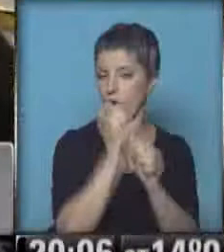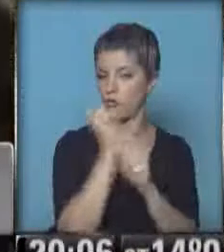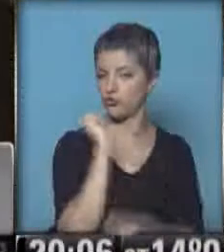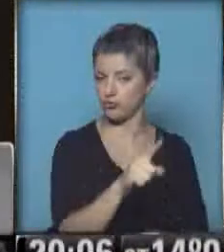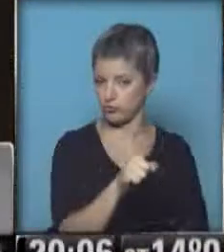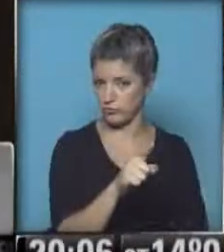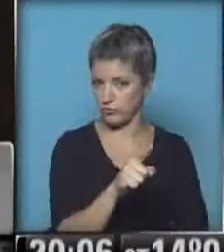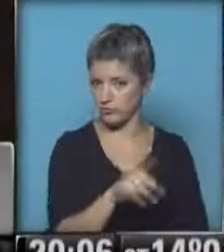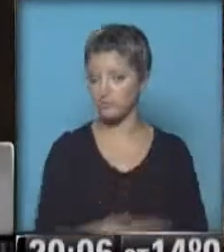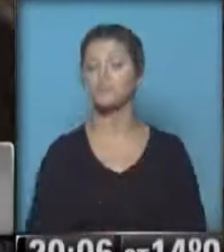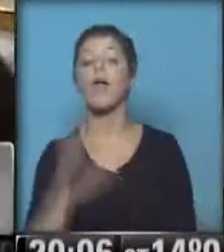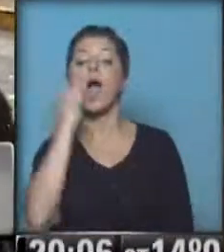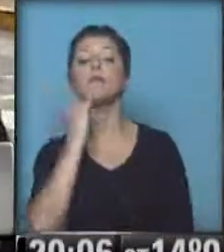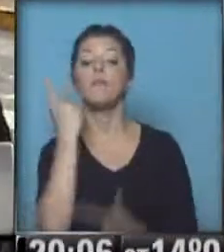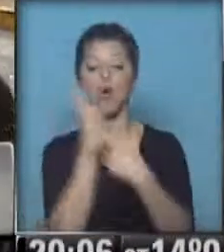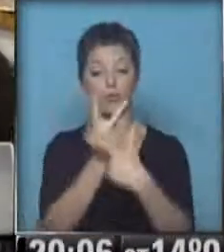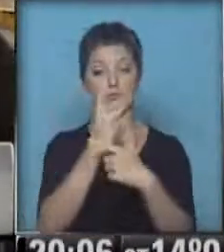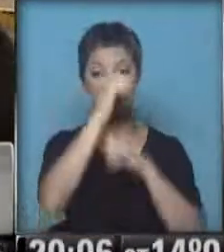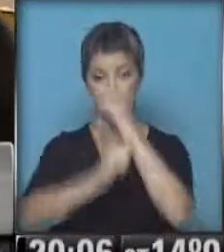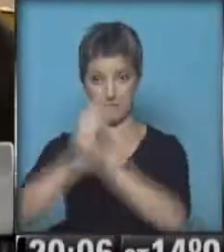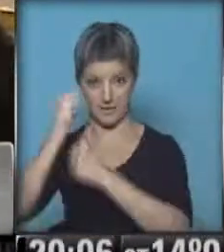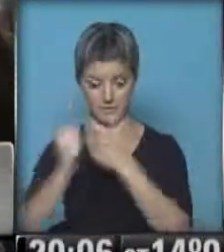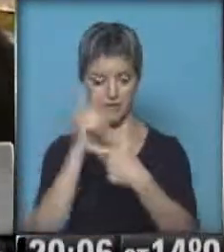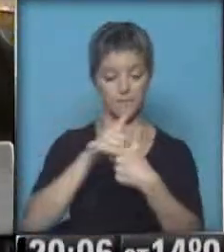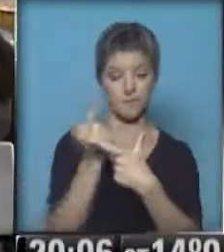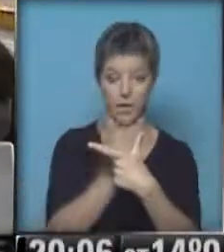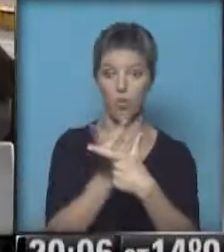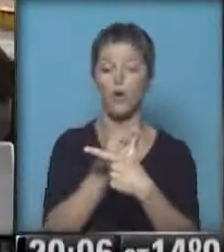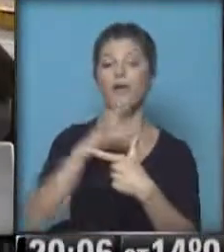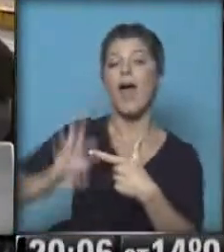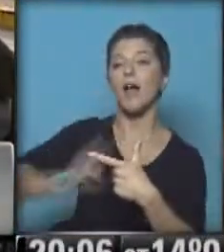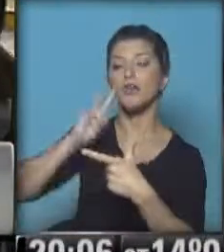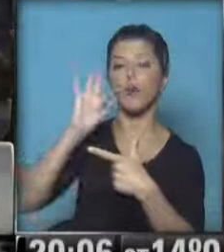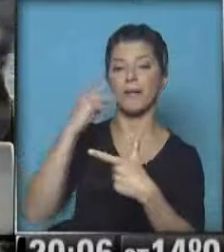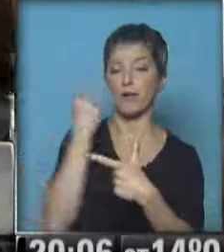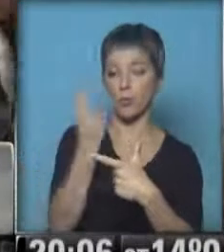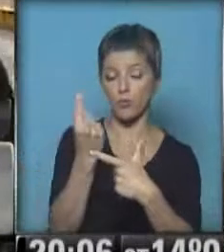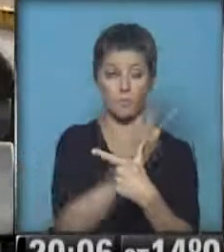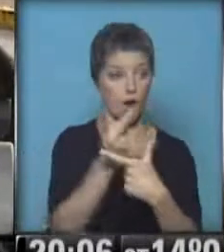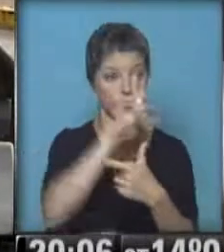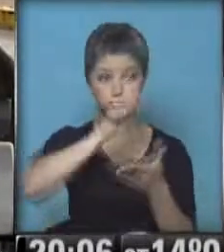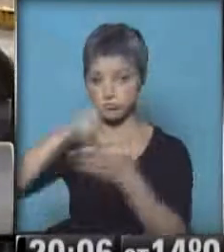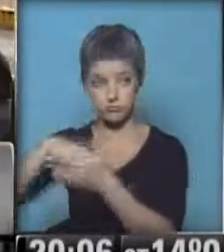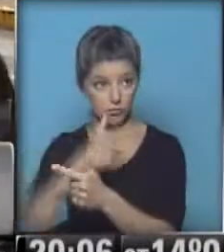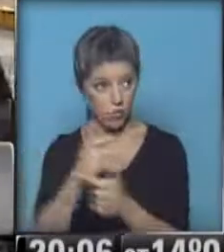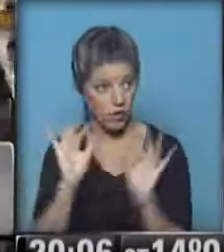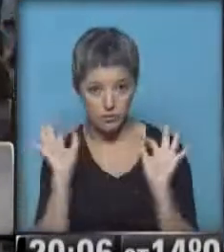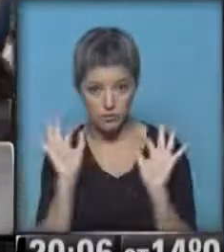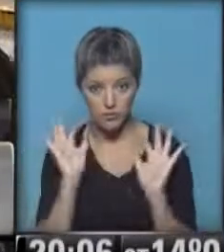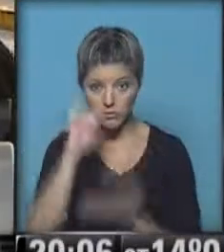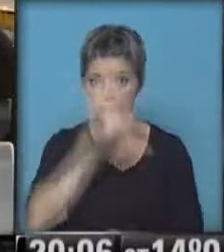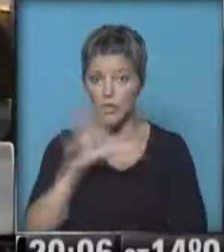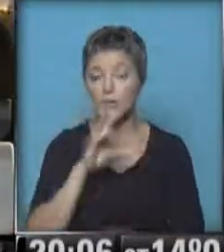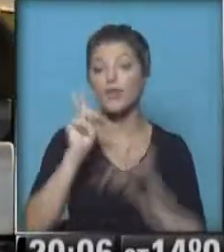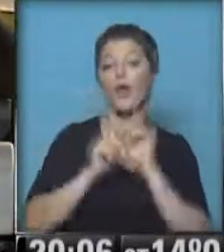estamos hablando de dos empresas que están funcionando desde el año 2001 sin contrato, simplemente mediante actas